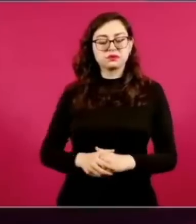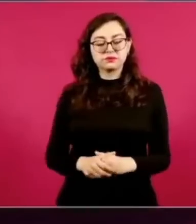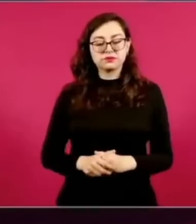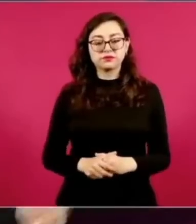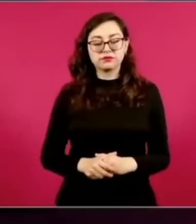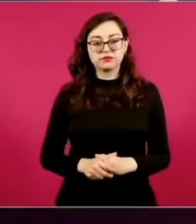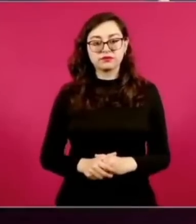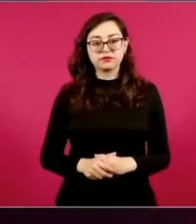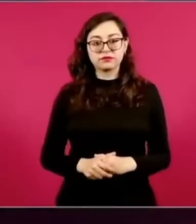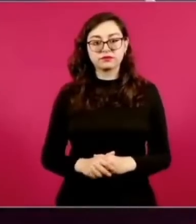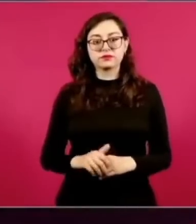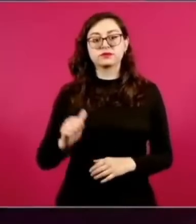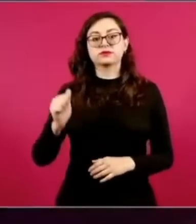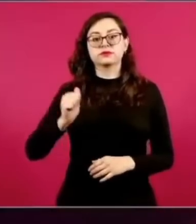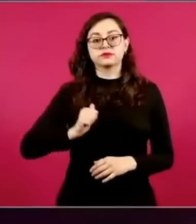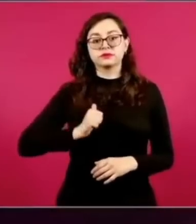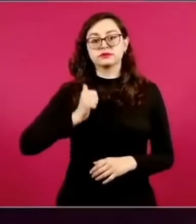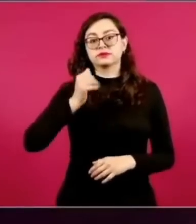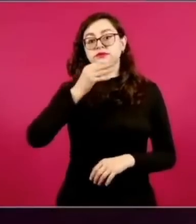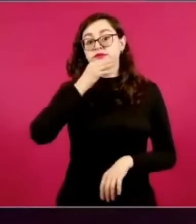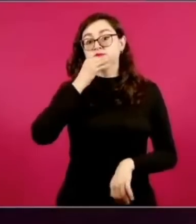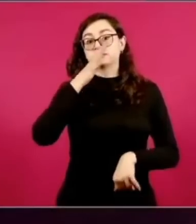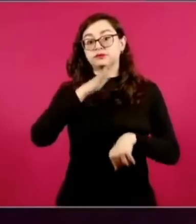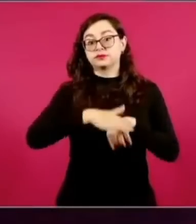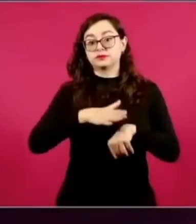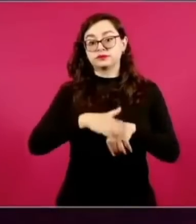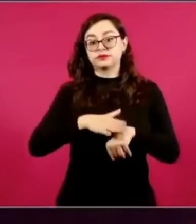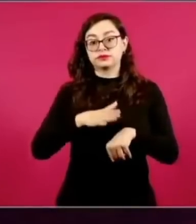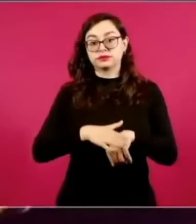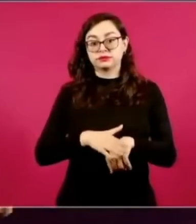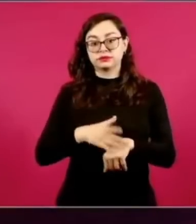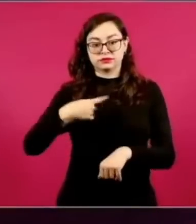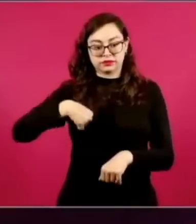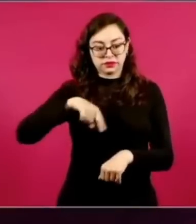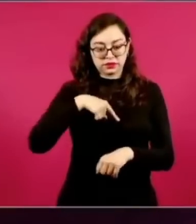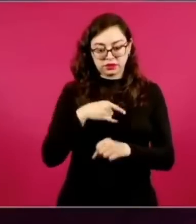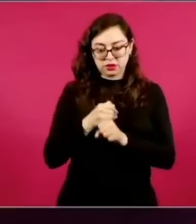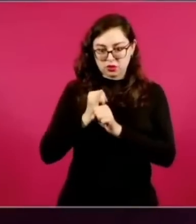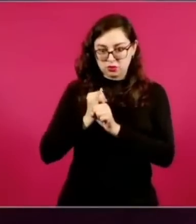Yo aquí aprovecho para decirles que hicimos una investigación